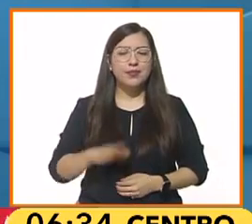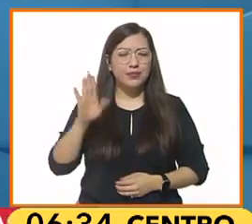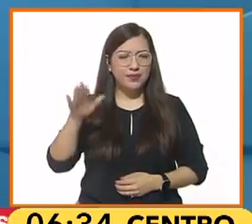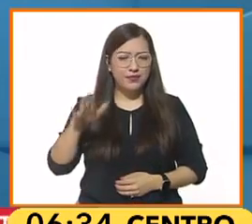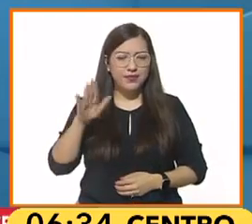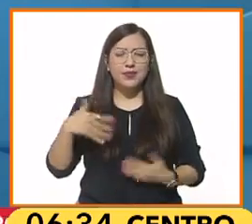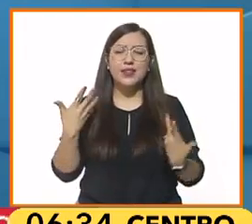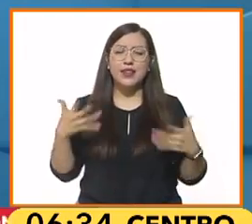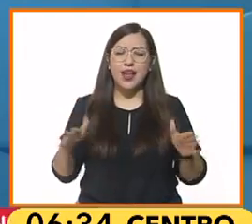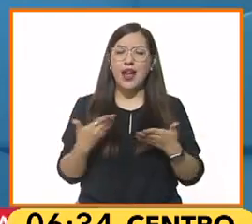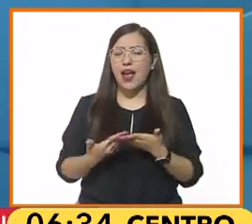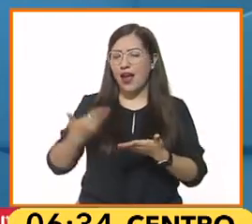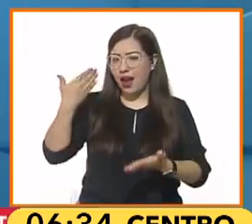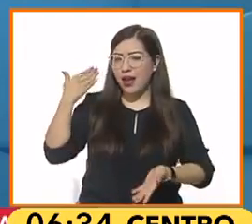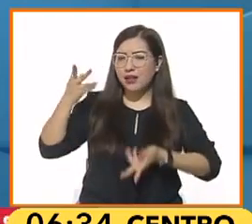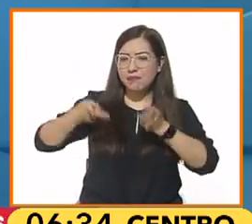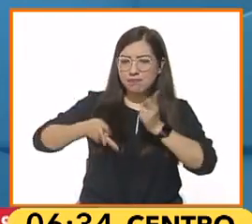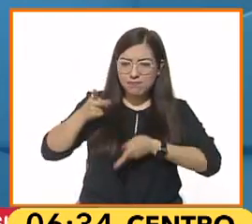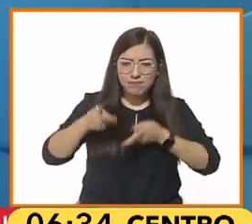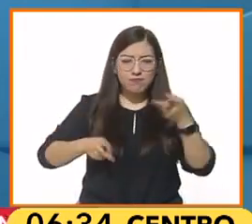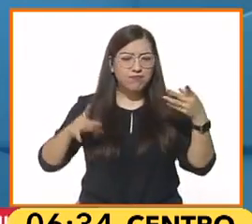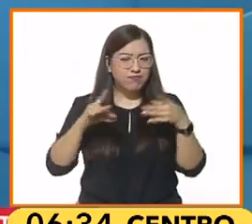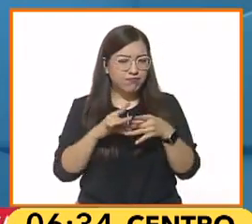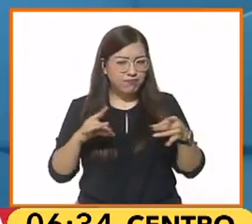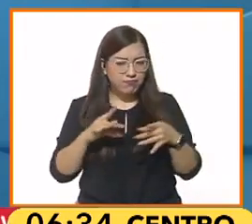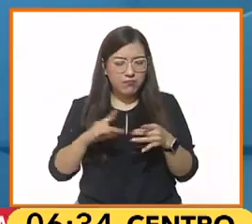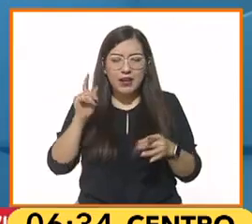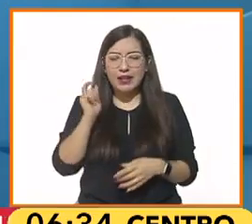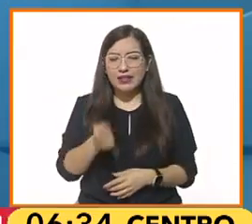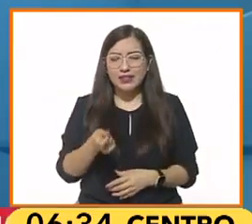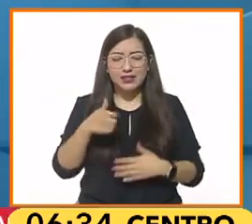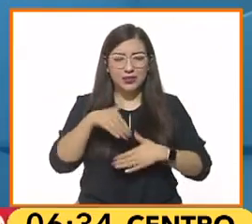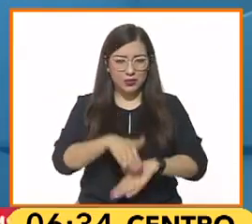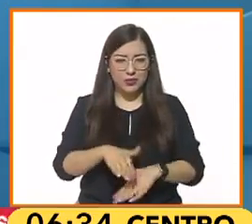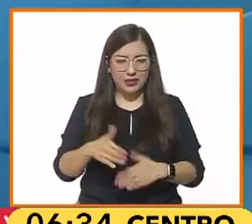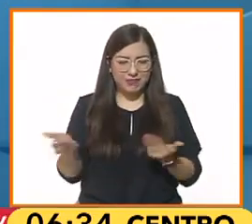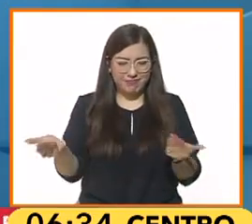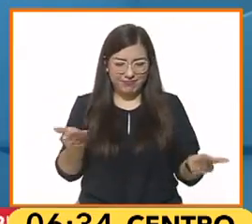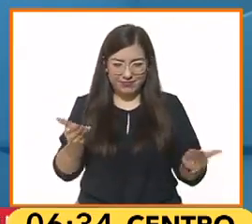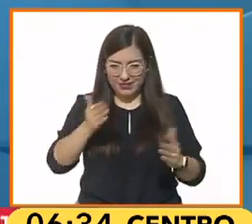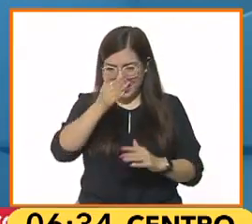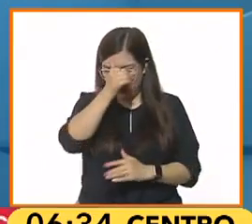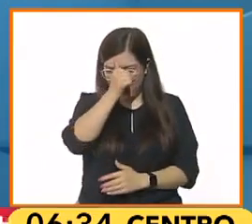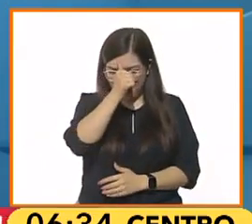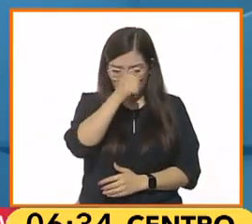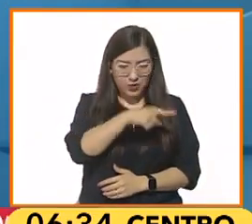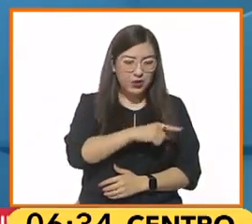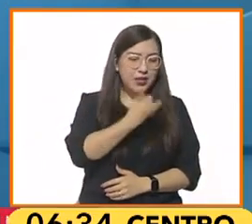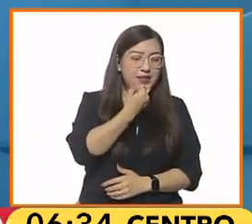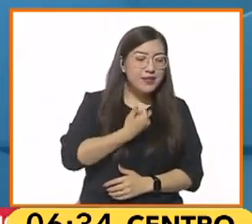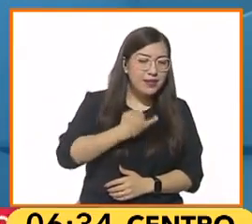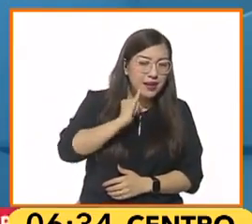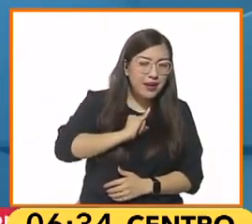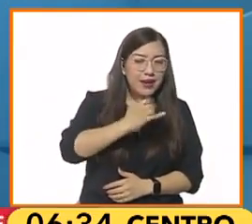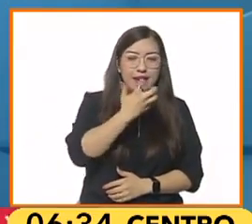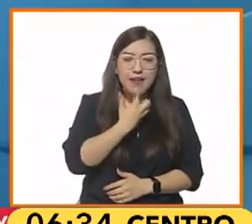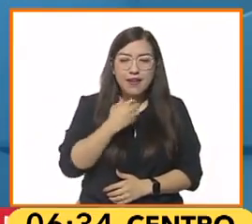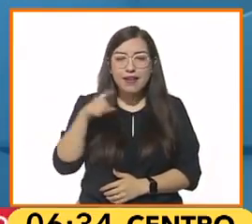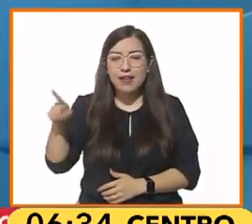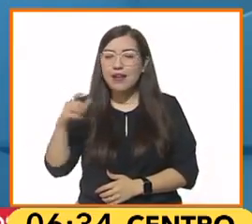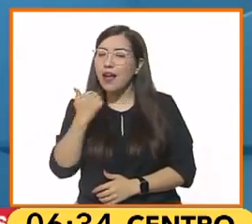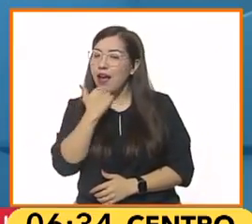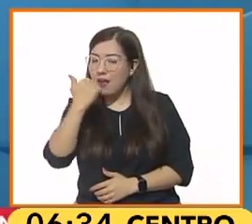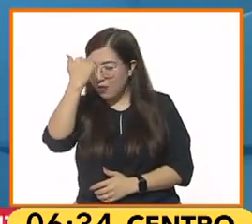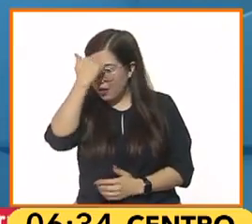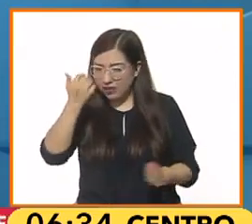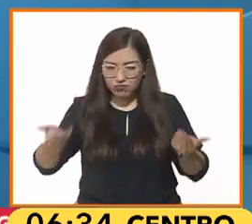platicado previamente contigo de la fragilidad de este acuerdo entre Israel y Hamás. Estamos hablando de 2 meses y